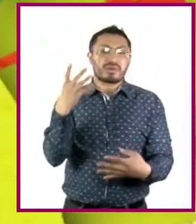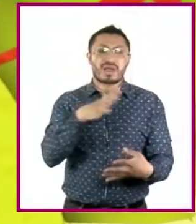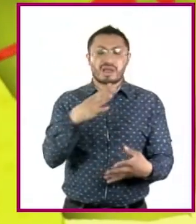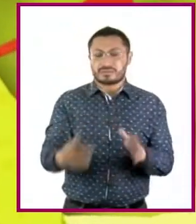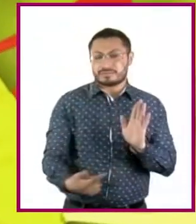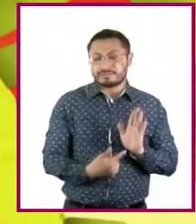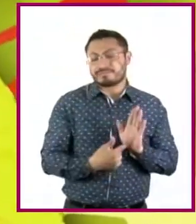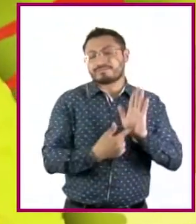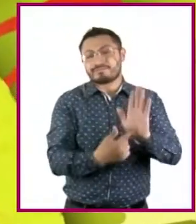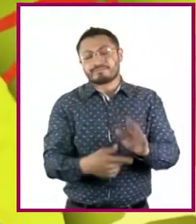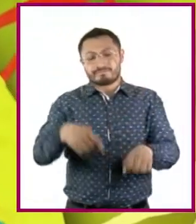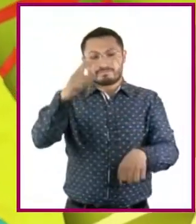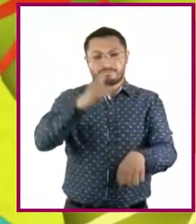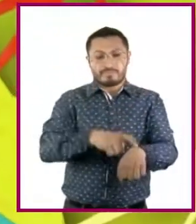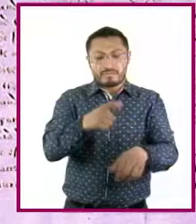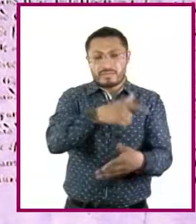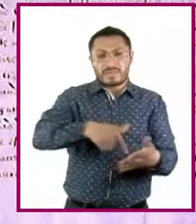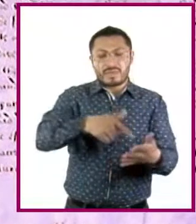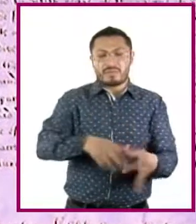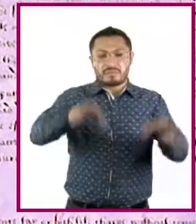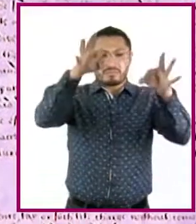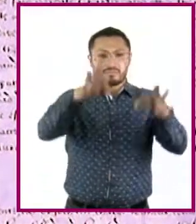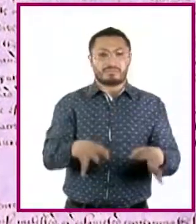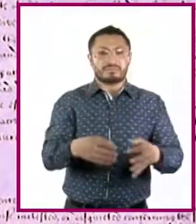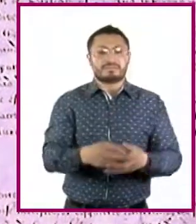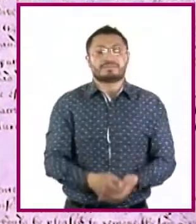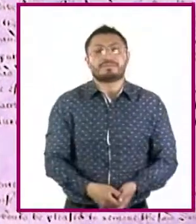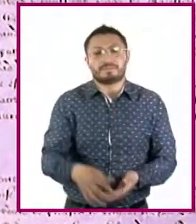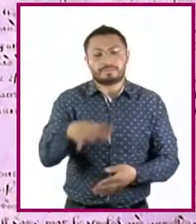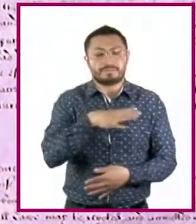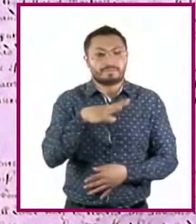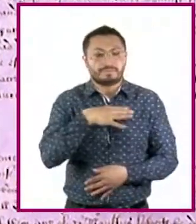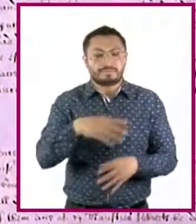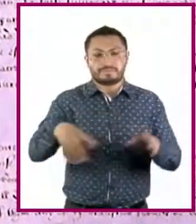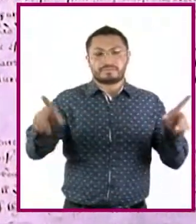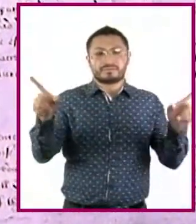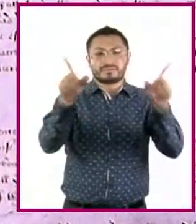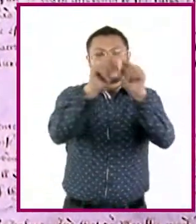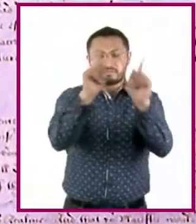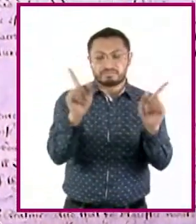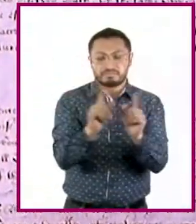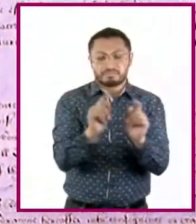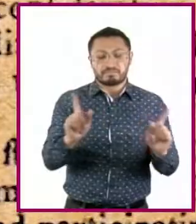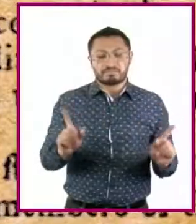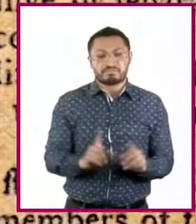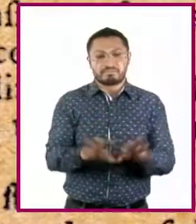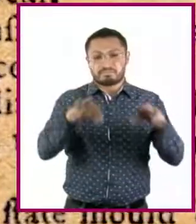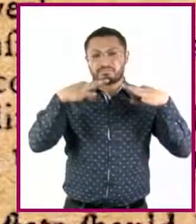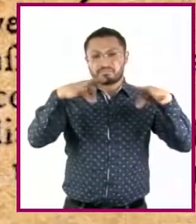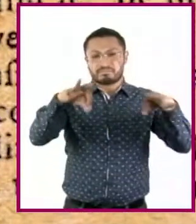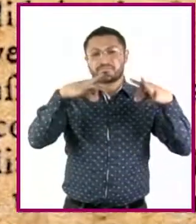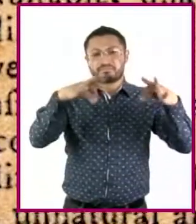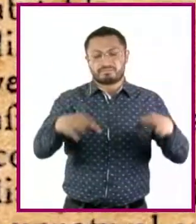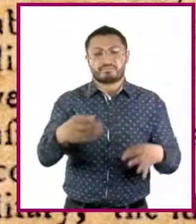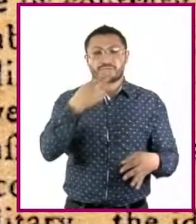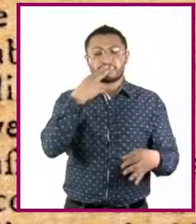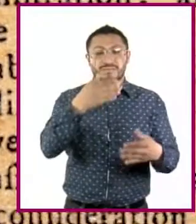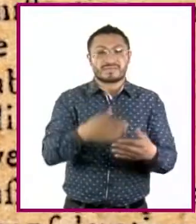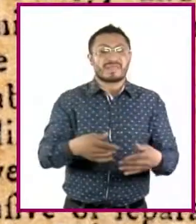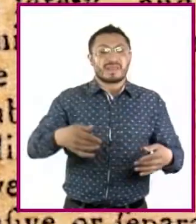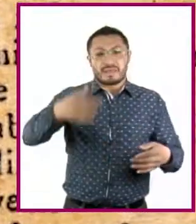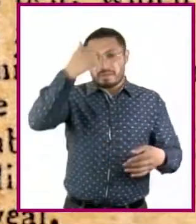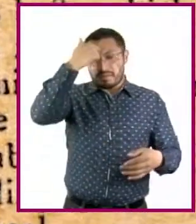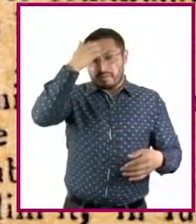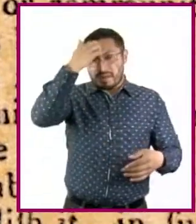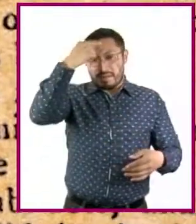un tiempo y lugar determinado. Existe un resumen de acontecimientos y documentos que sirvieron de antecedente a